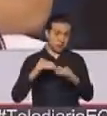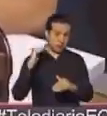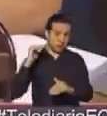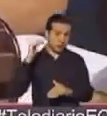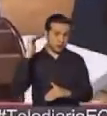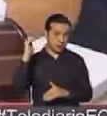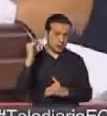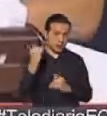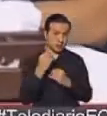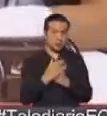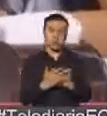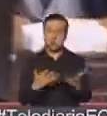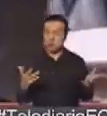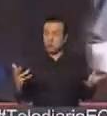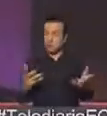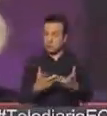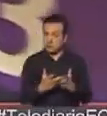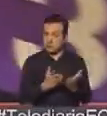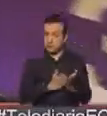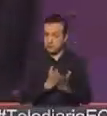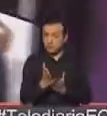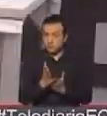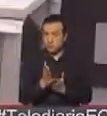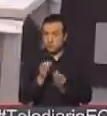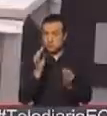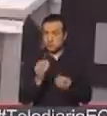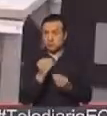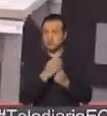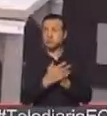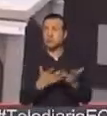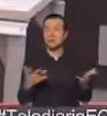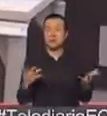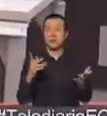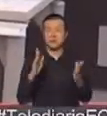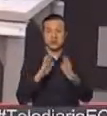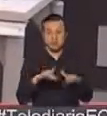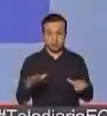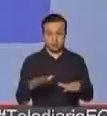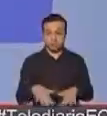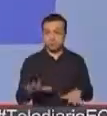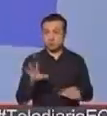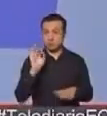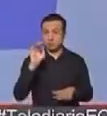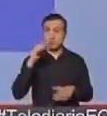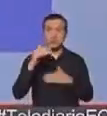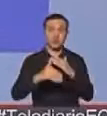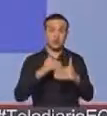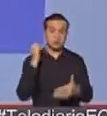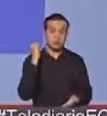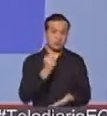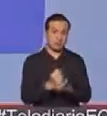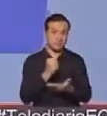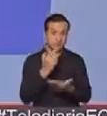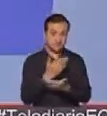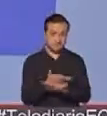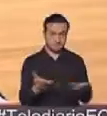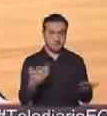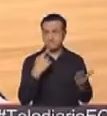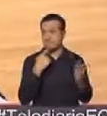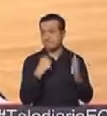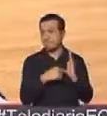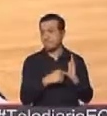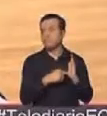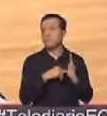fase el sistema asignará el cupo de carrera de forma directa, con lo cual el estudiante estará listo para el proceso de matriculación. En el caso